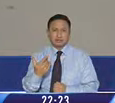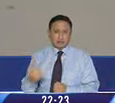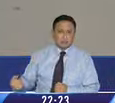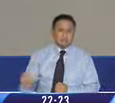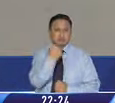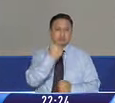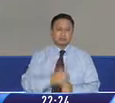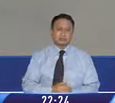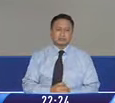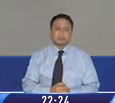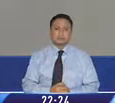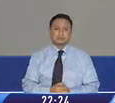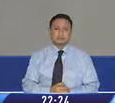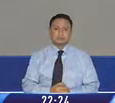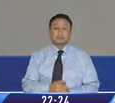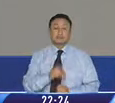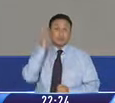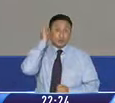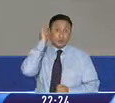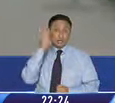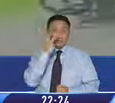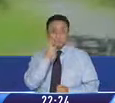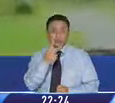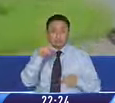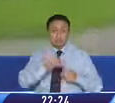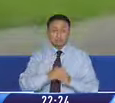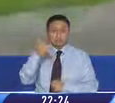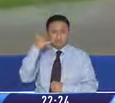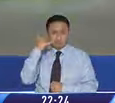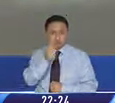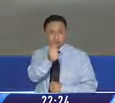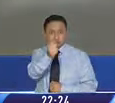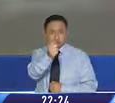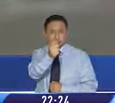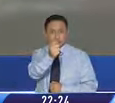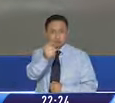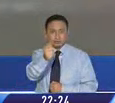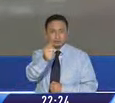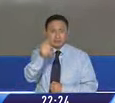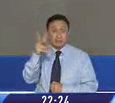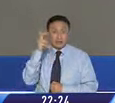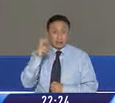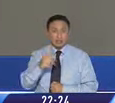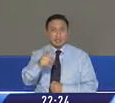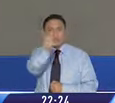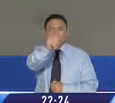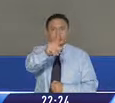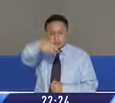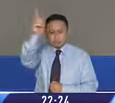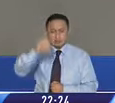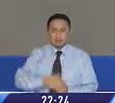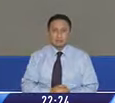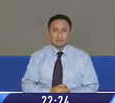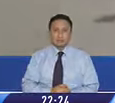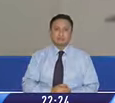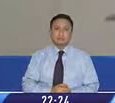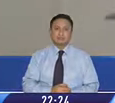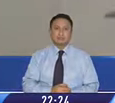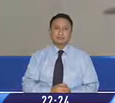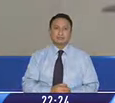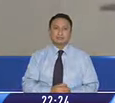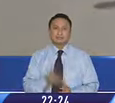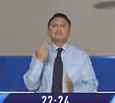Quito. Una mujer presenció el hecho y grabó con su celular. Se escucha cómo cuestiona el accionar del ciclista. No le